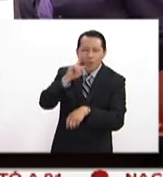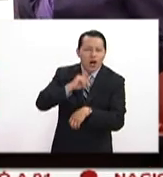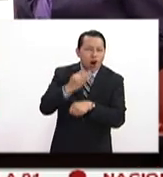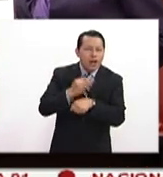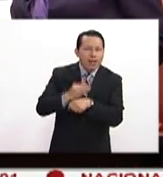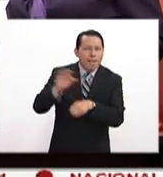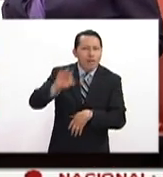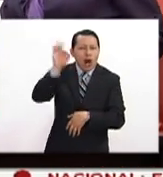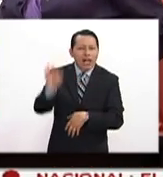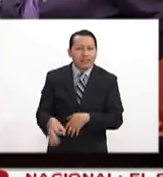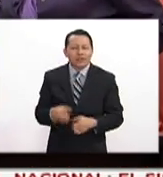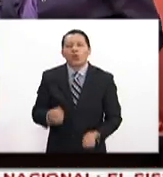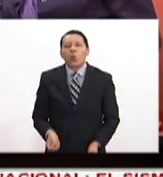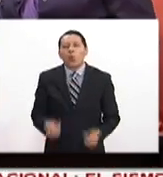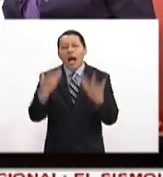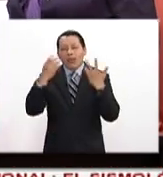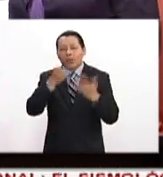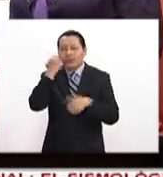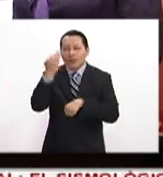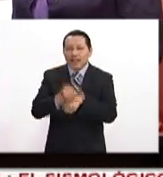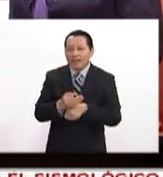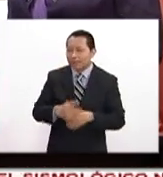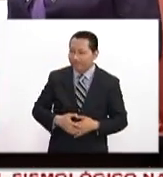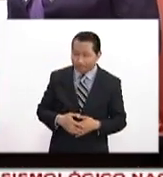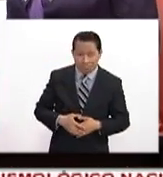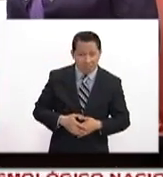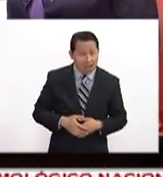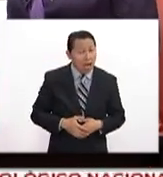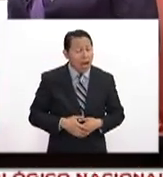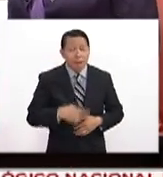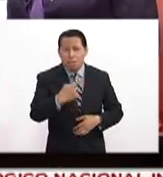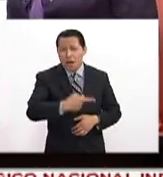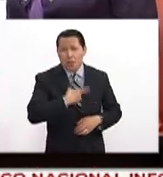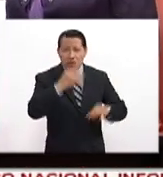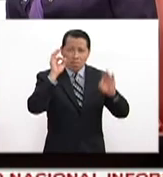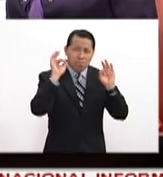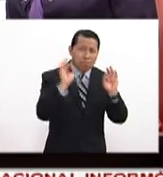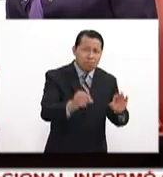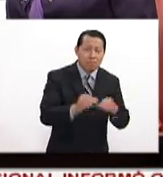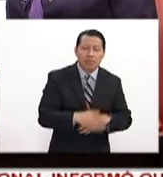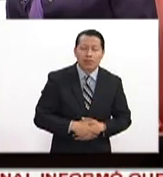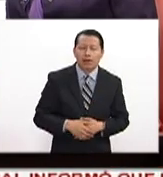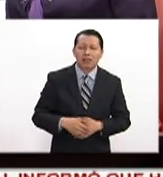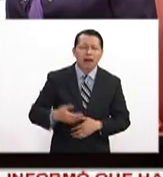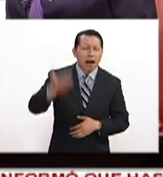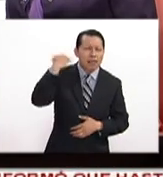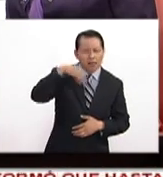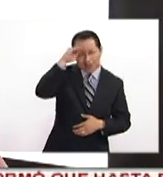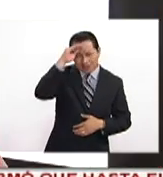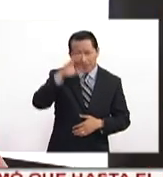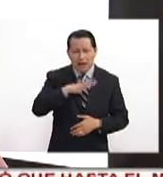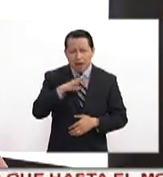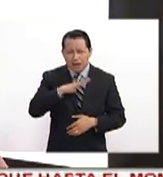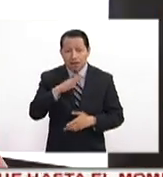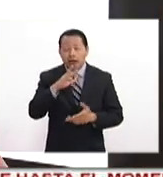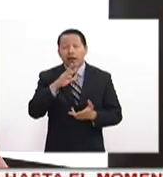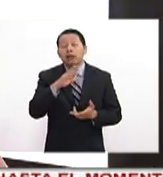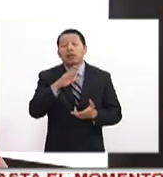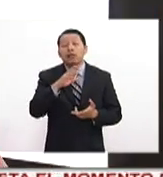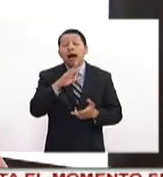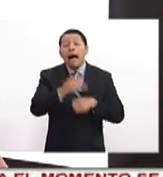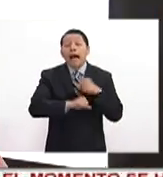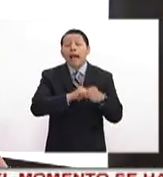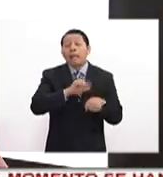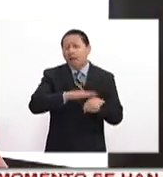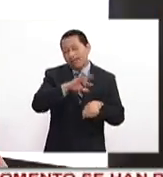este momento de la población estudiantil, por ejemplo? Excelente pregunta. Antiguamente se pensaba en el médico veterinario como el ranchero,